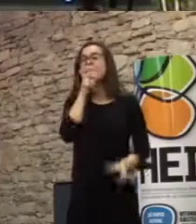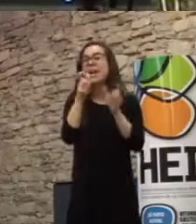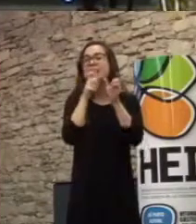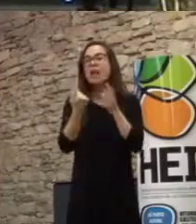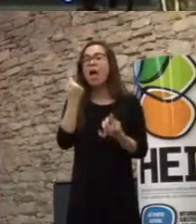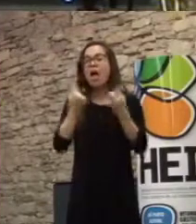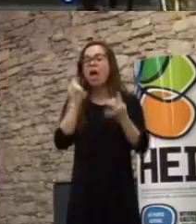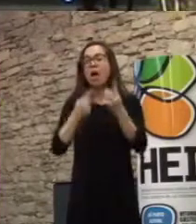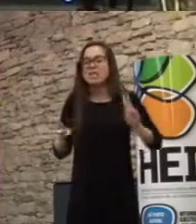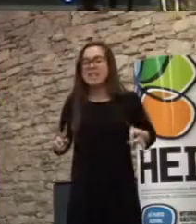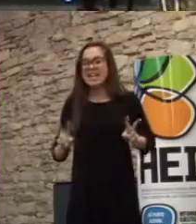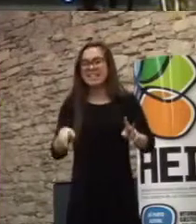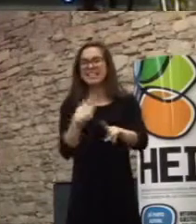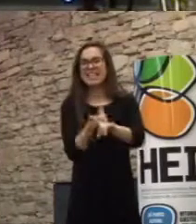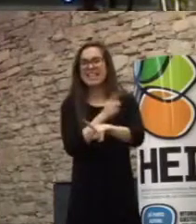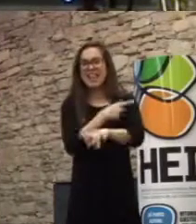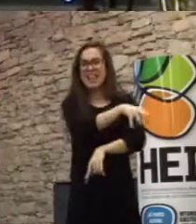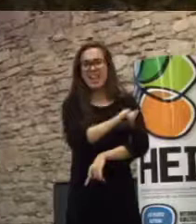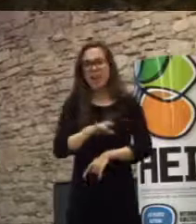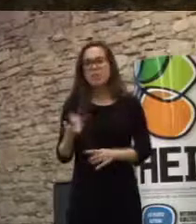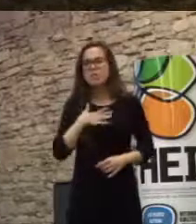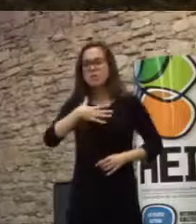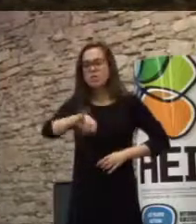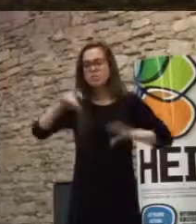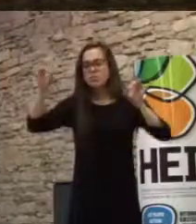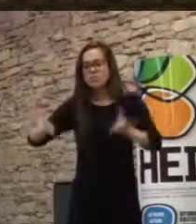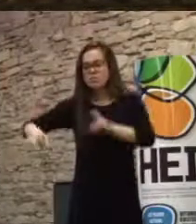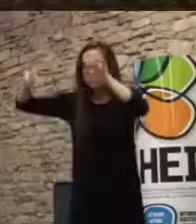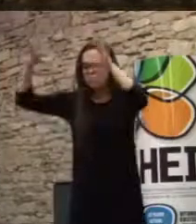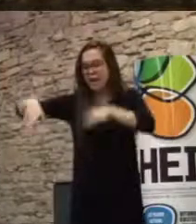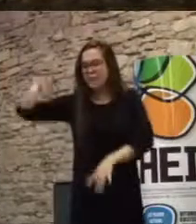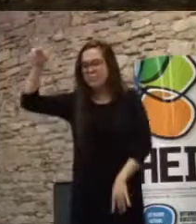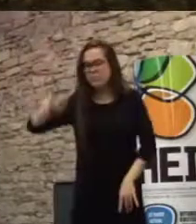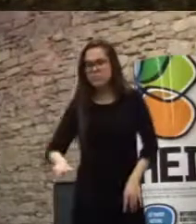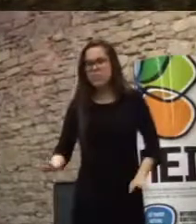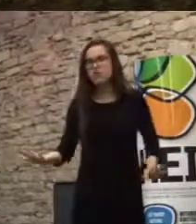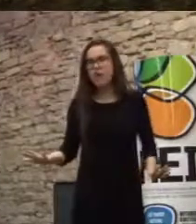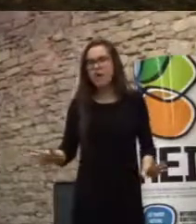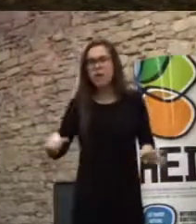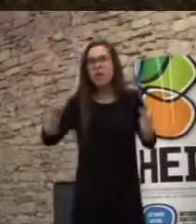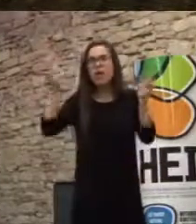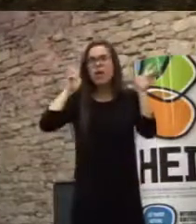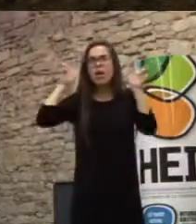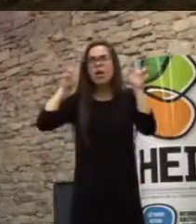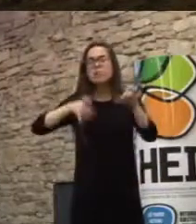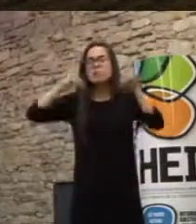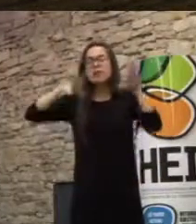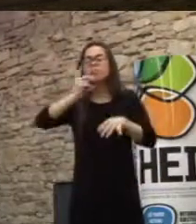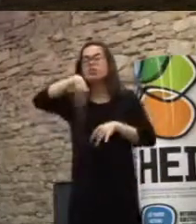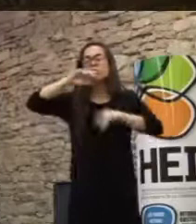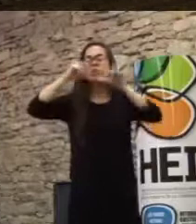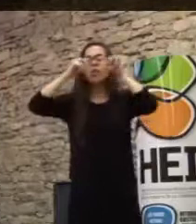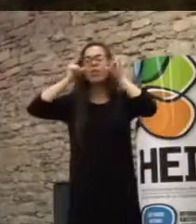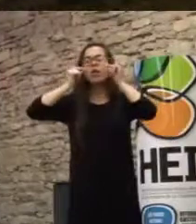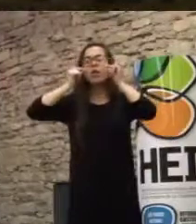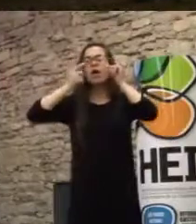tiene una energía intrínseca y que provocan un encantamiento inmediato en la persona que la recibe así que vamos a hacer al momento los ojos y vamos a hacer un